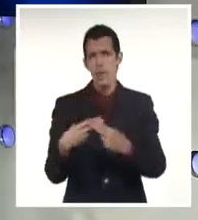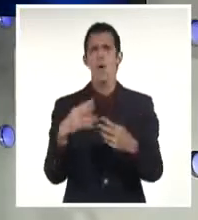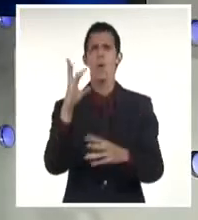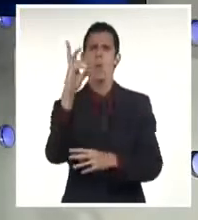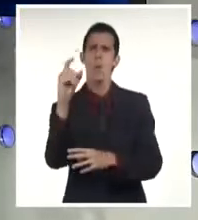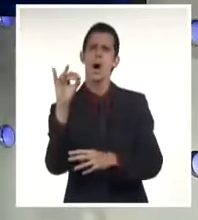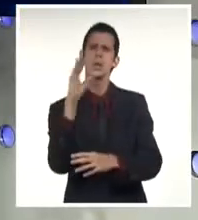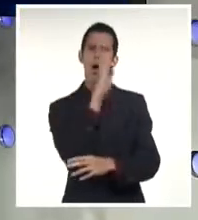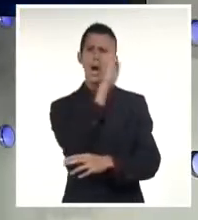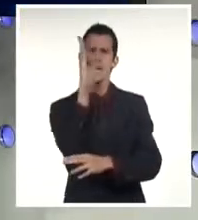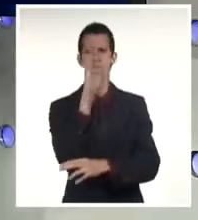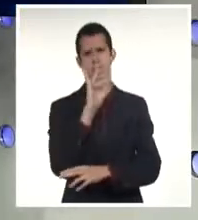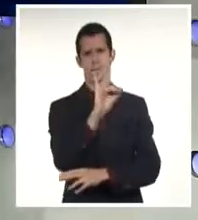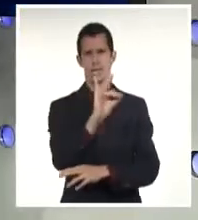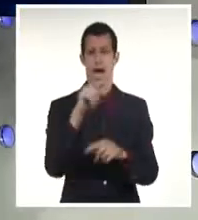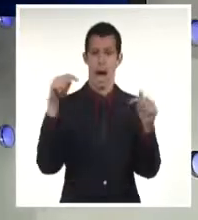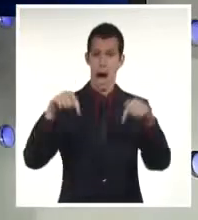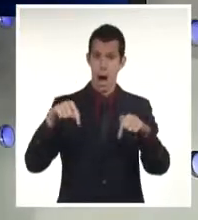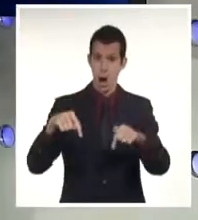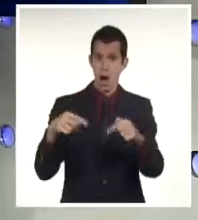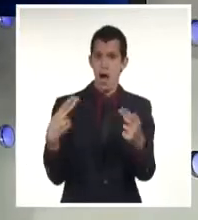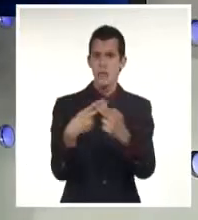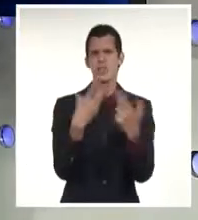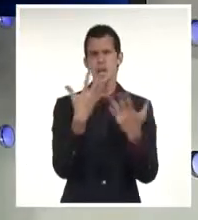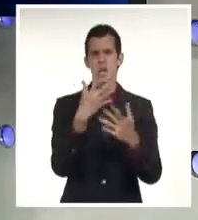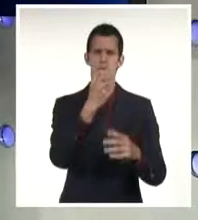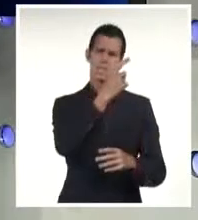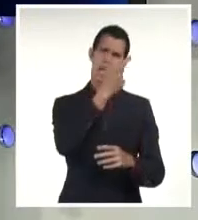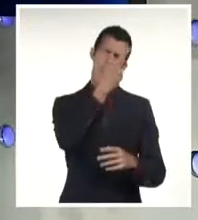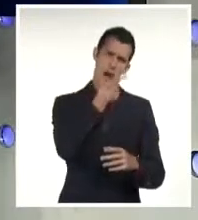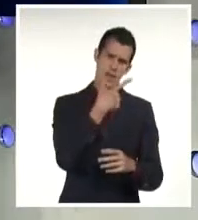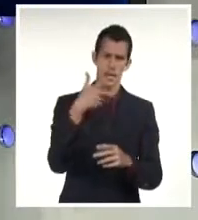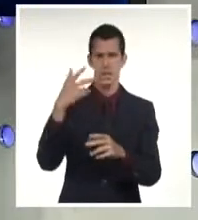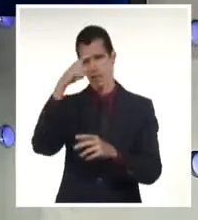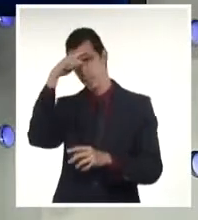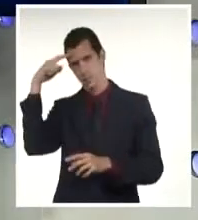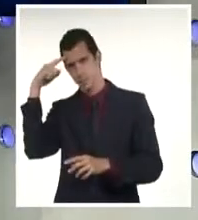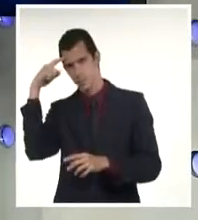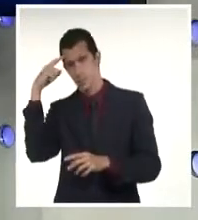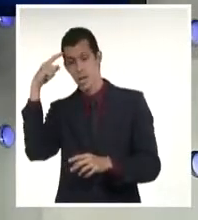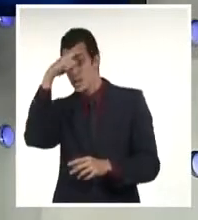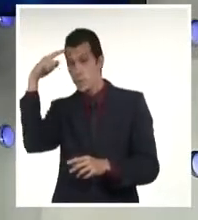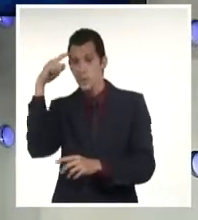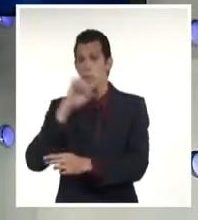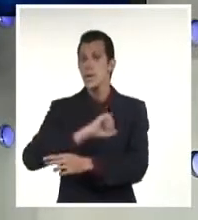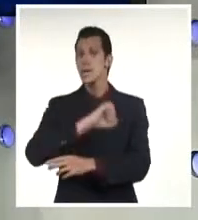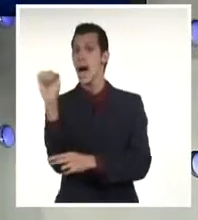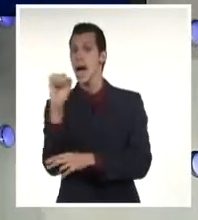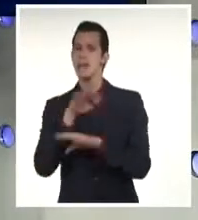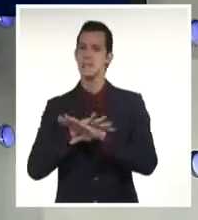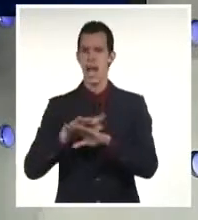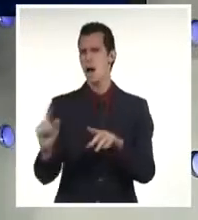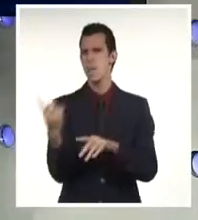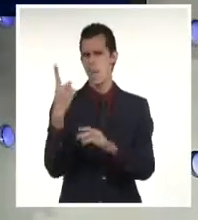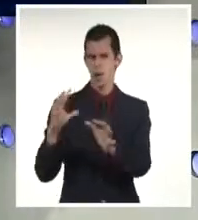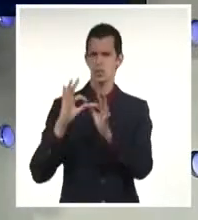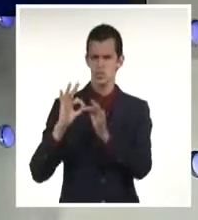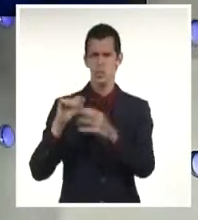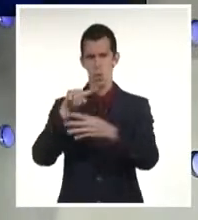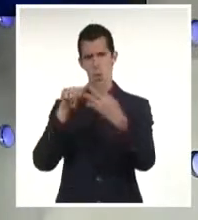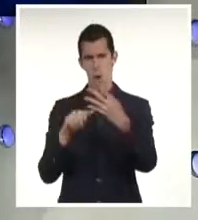hora juegan Ciego de Ávila y Santi Espíritus en el José Ramón Severo. De ganar, los espirituanos se convertirían en el primer equipo seguro en la